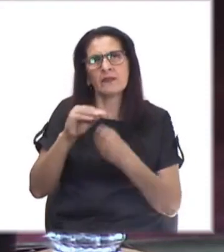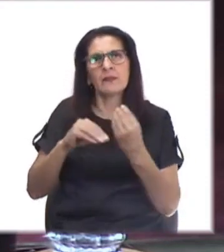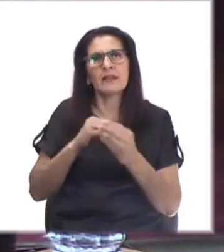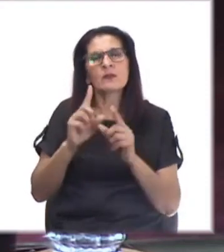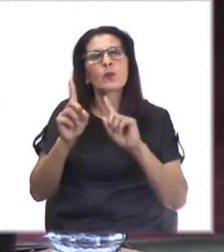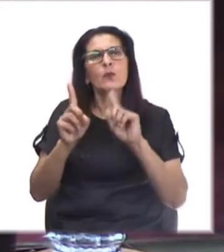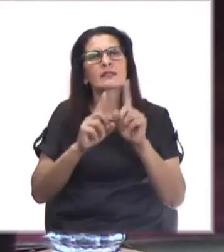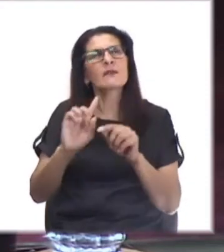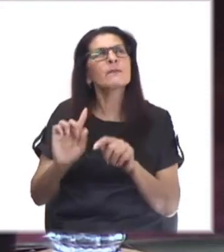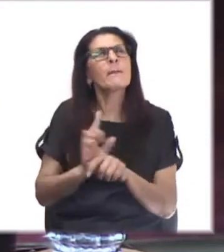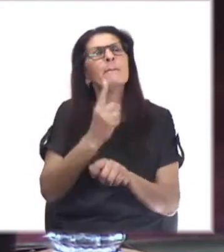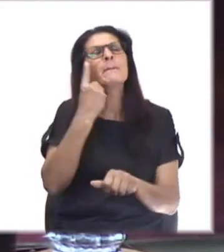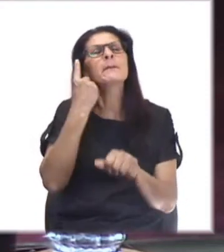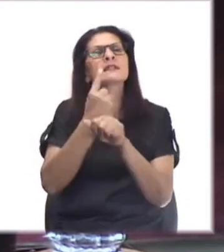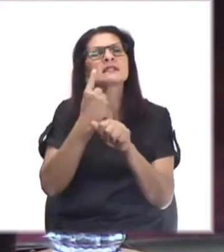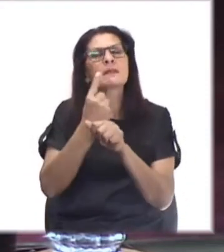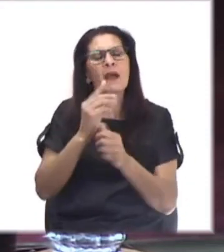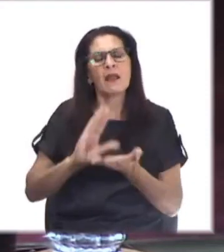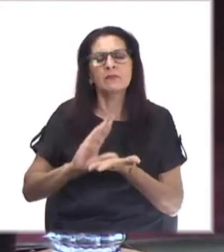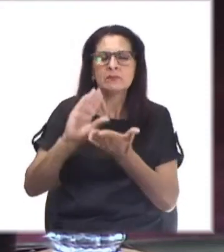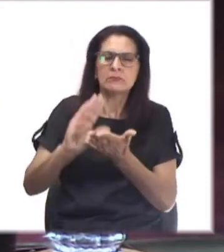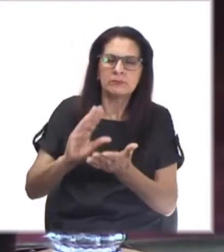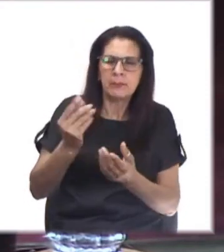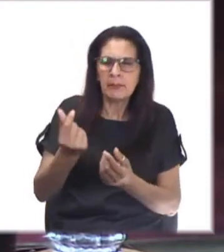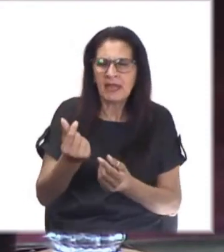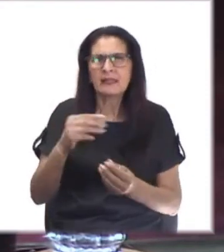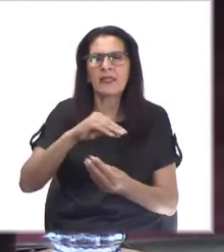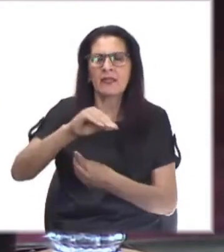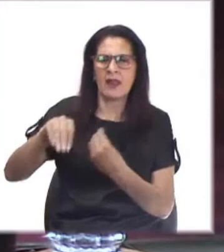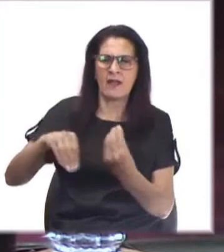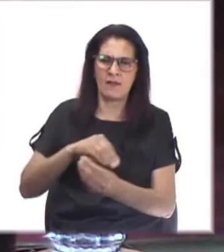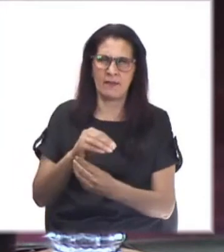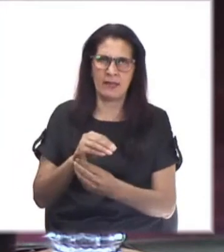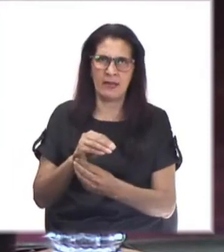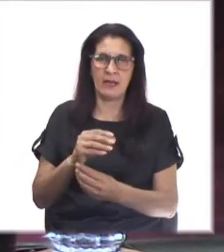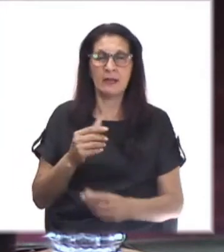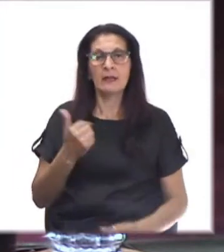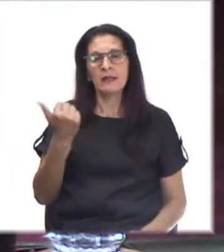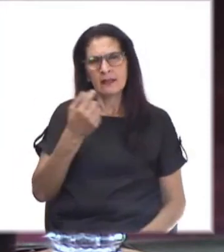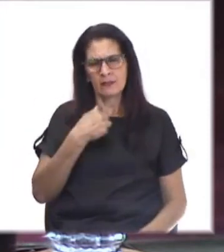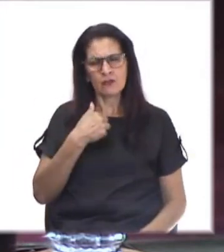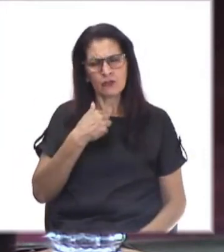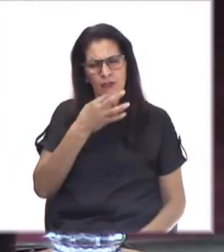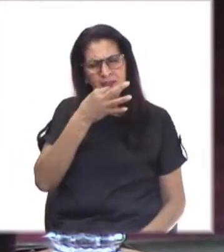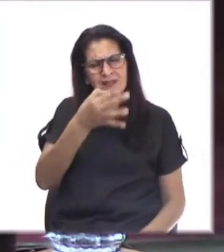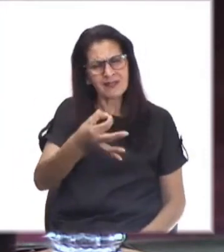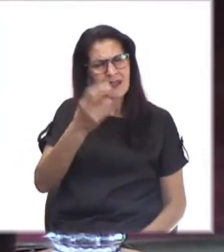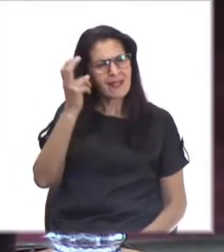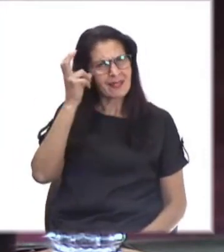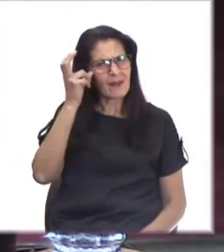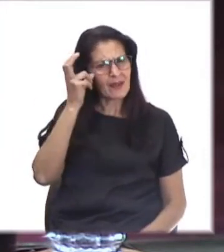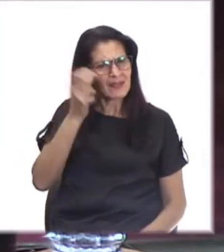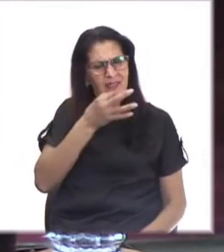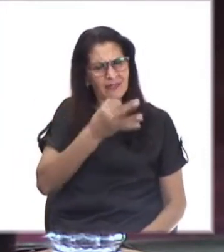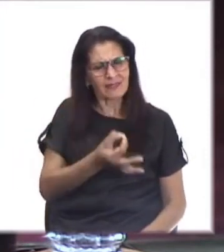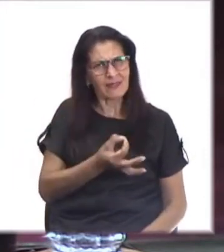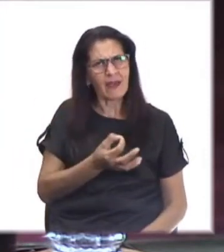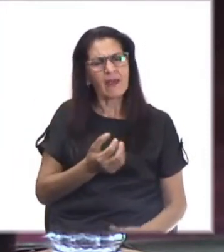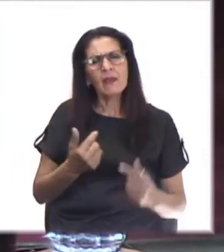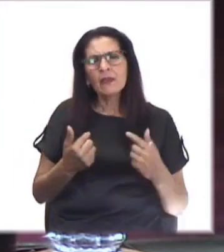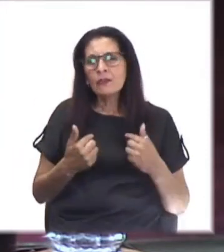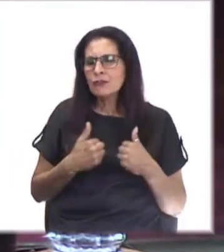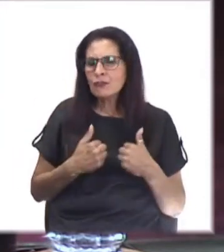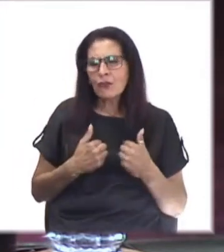principal sustento de la familia. Me atrevo a decir, decía Tabaré, sin dudar que yo no